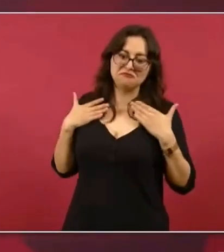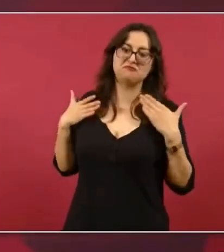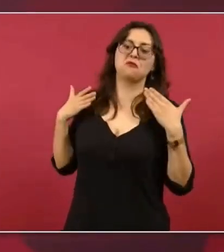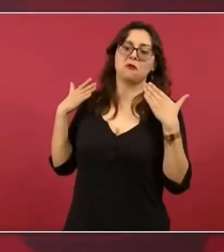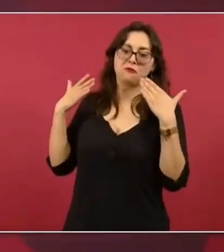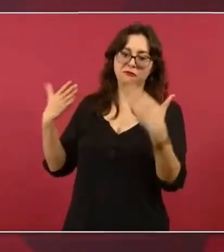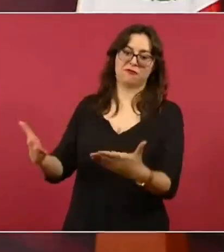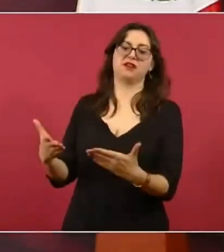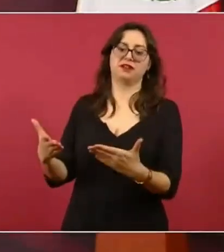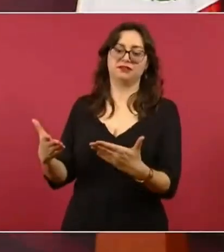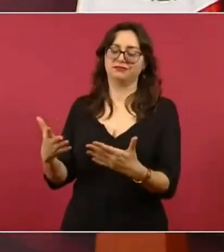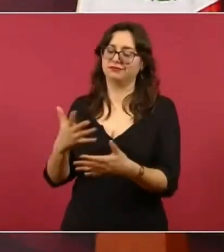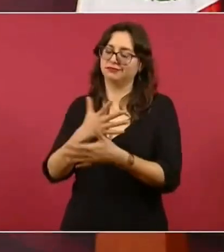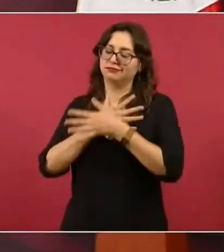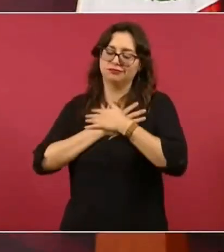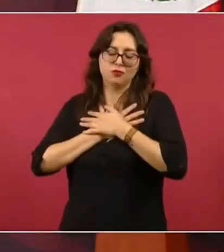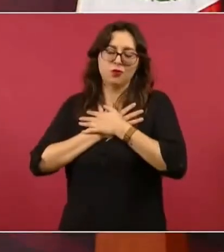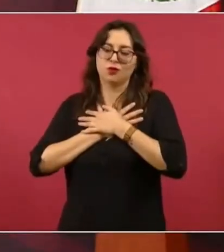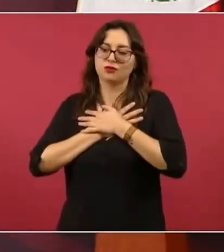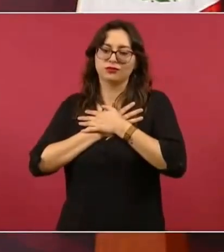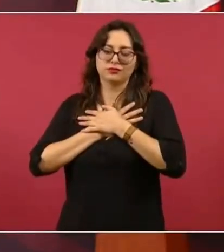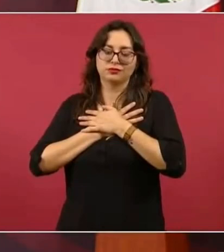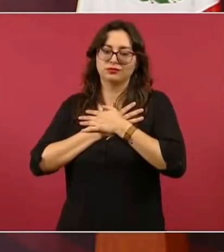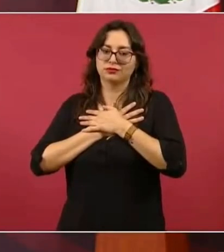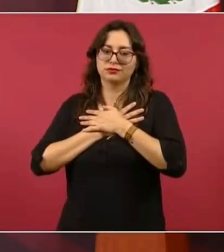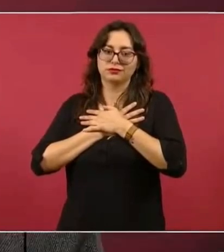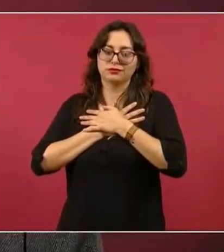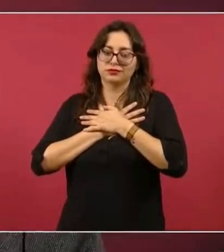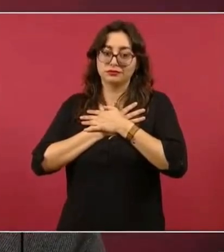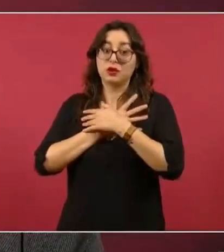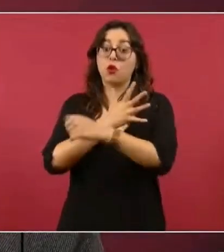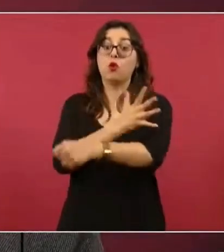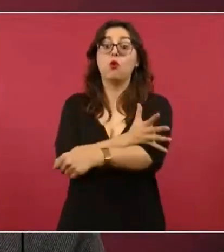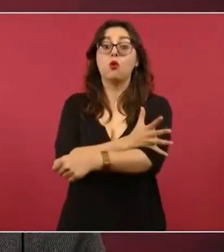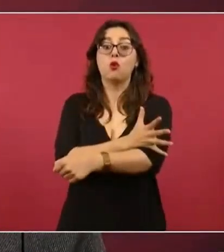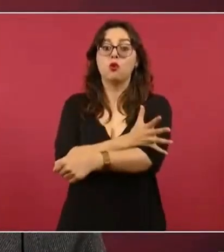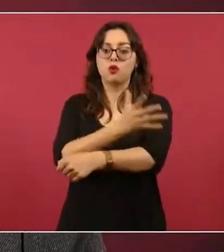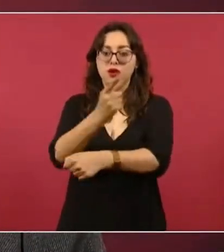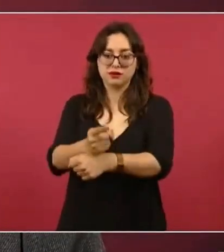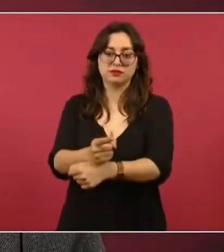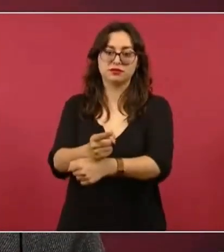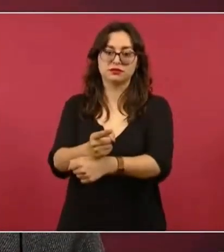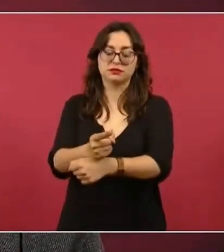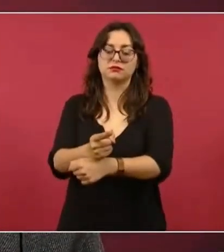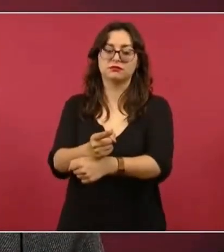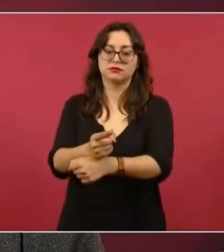y desde luego amor al pueblo, sincero.